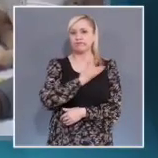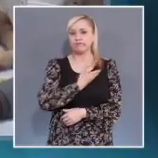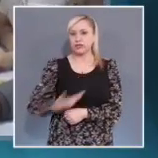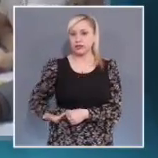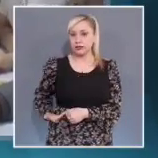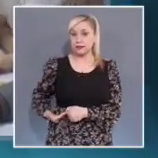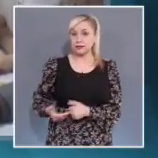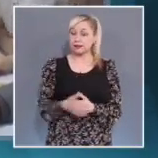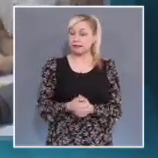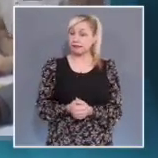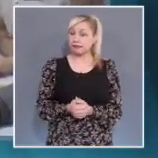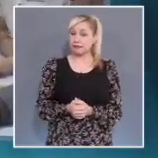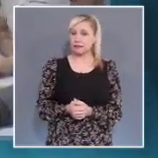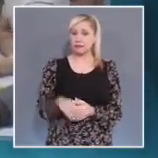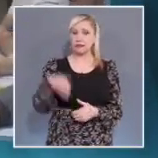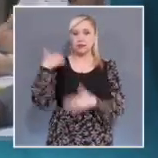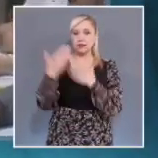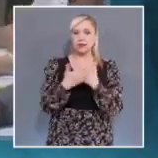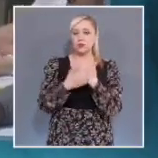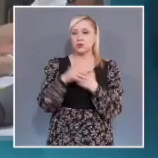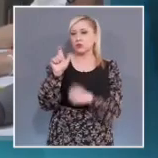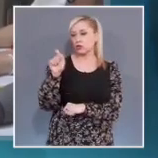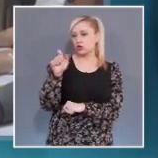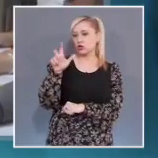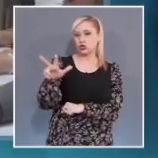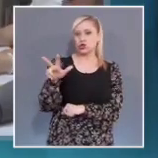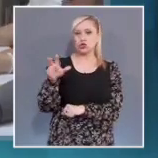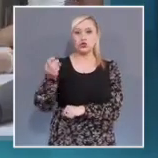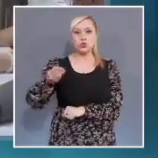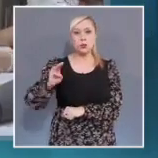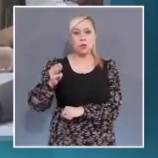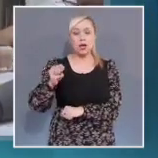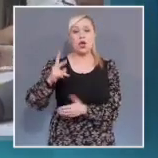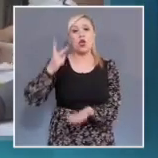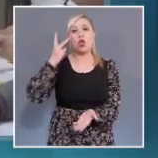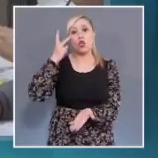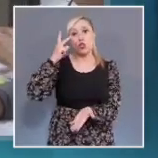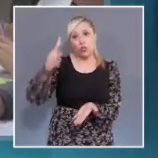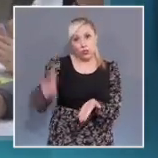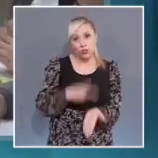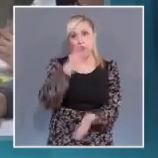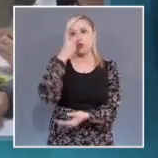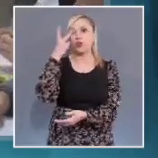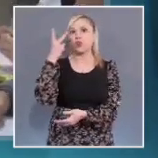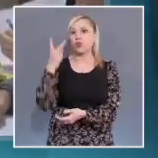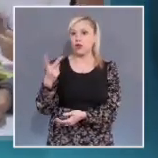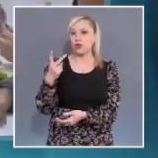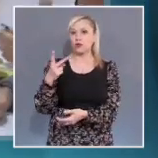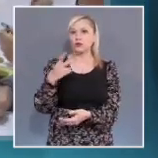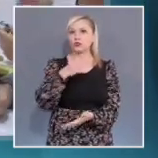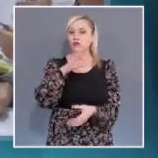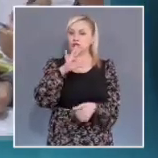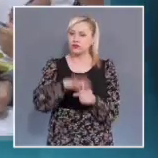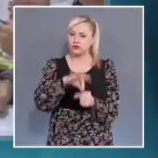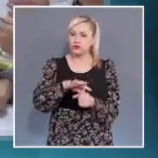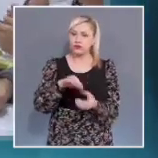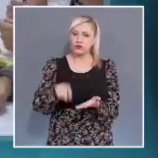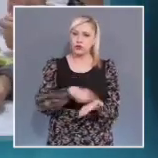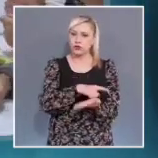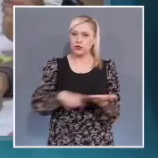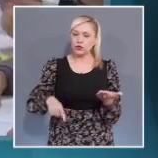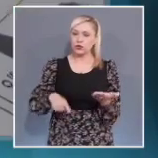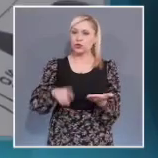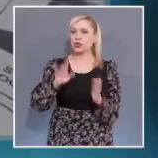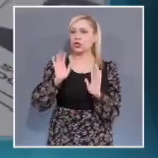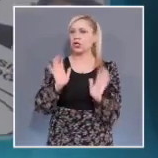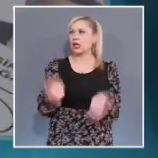El próximo 28 de mayo se llevará a cabo la segunda vuelta electoral por la presidencia de Turquía, debido a que ninguno de los candidatos obtuvo el